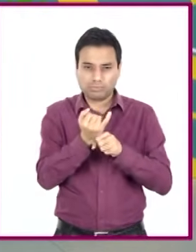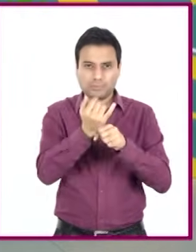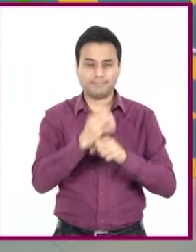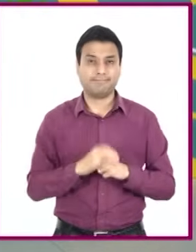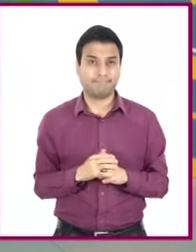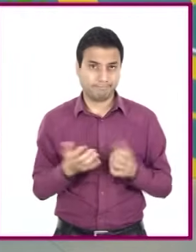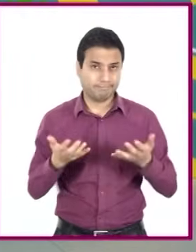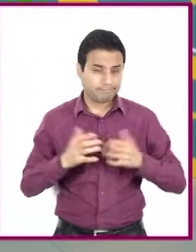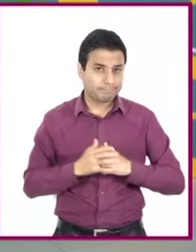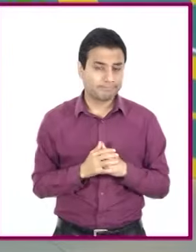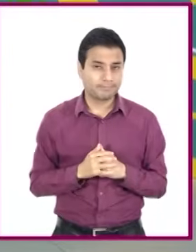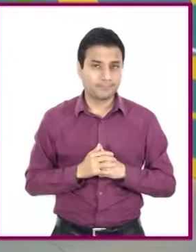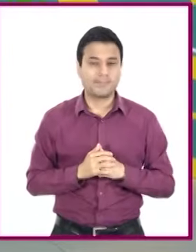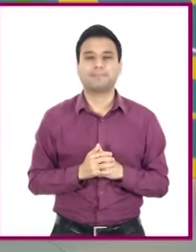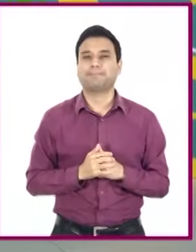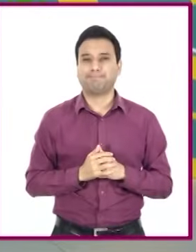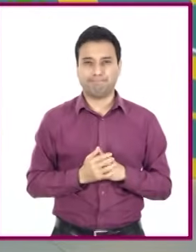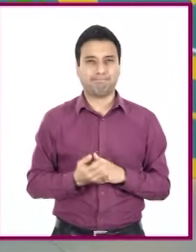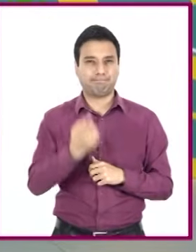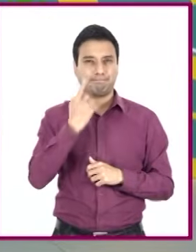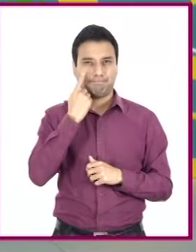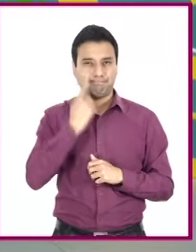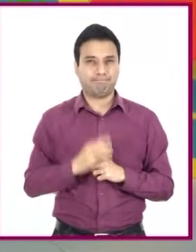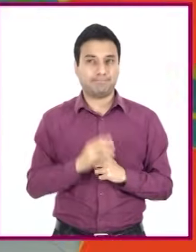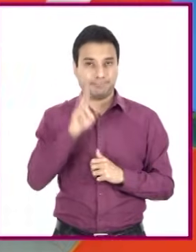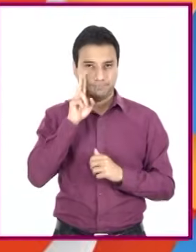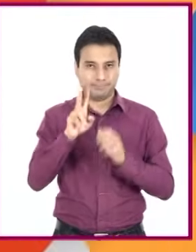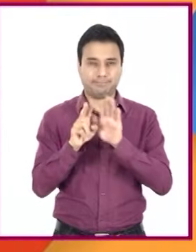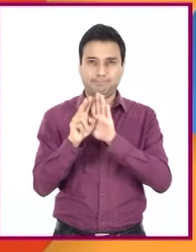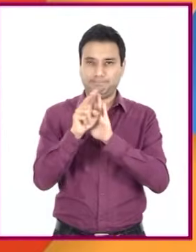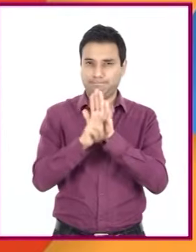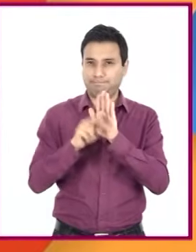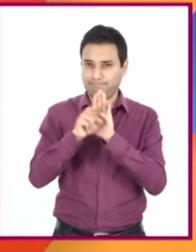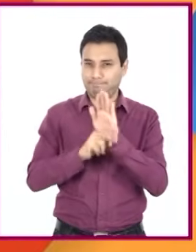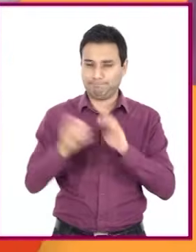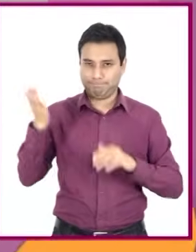obtener. Entonces, acompáñanos a ver el siguiente video.